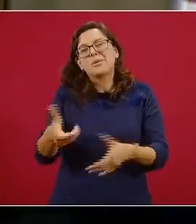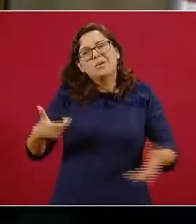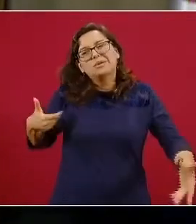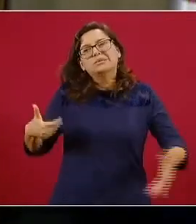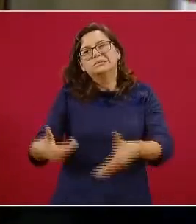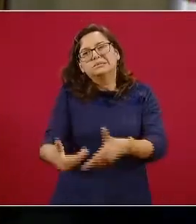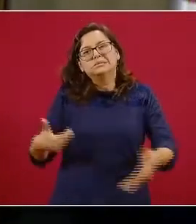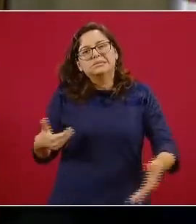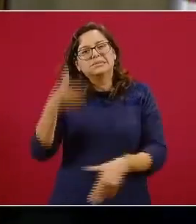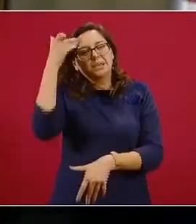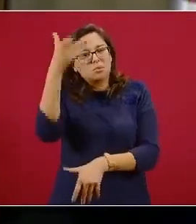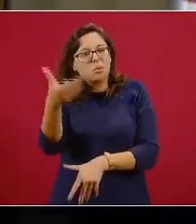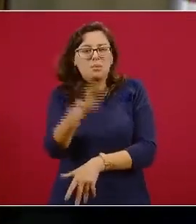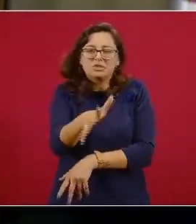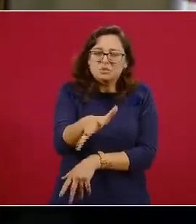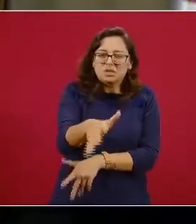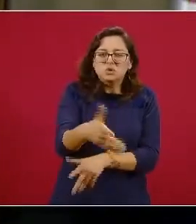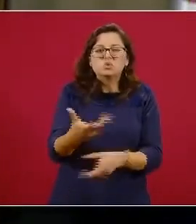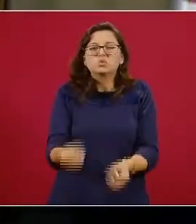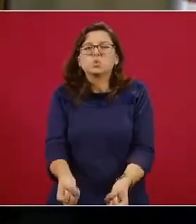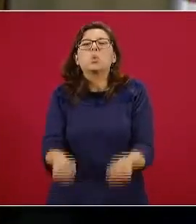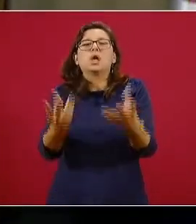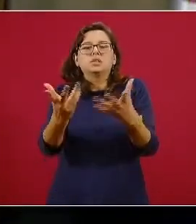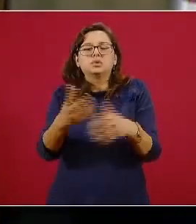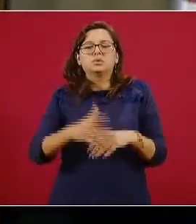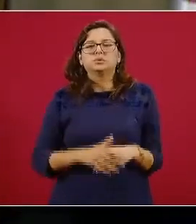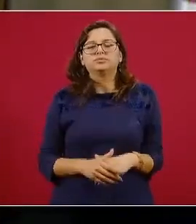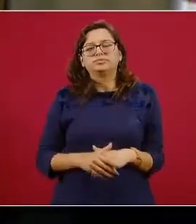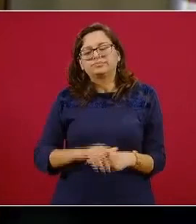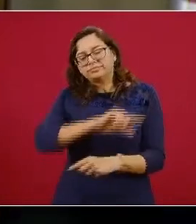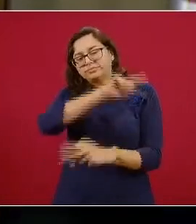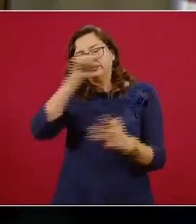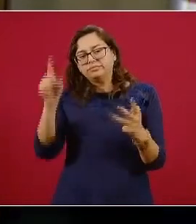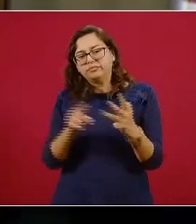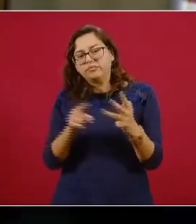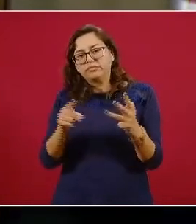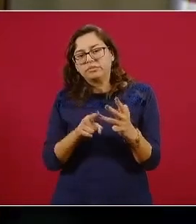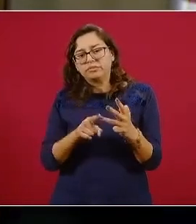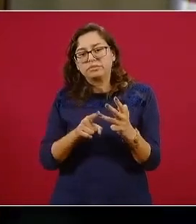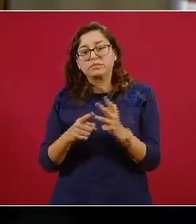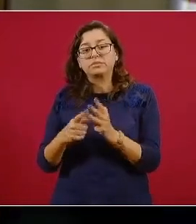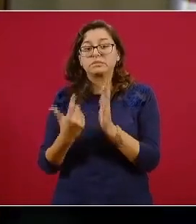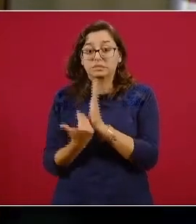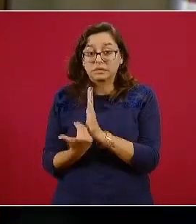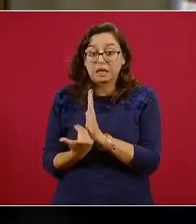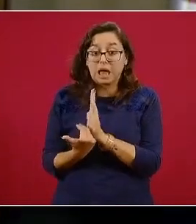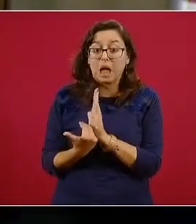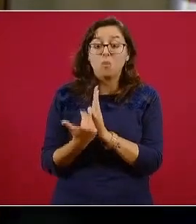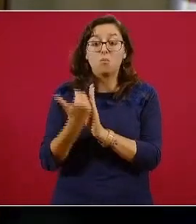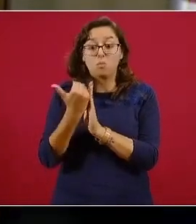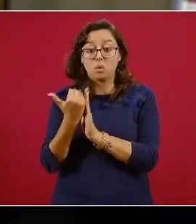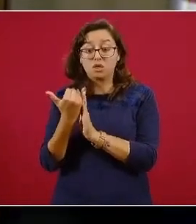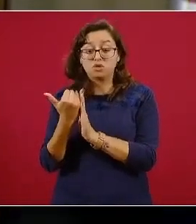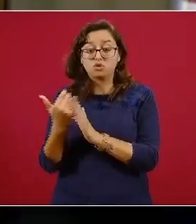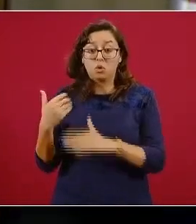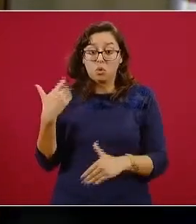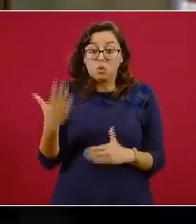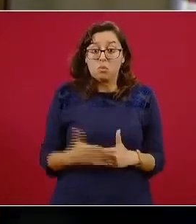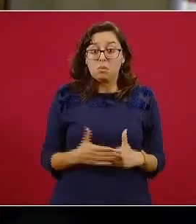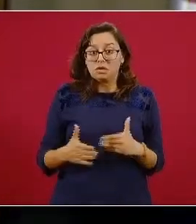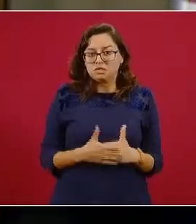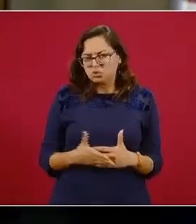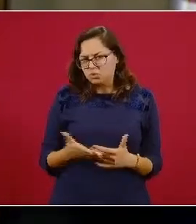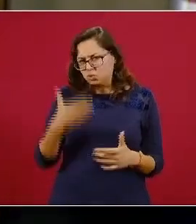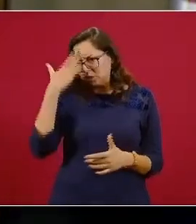tienen una estimación o alguna idea de cuánto puede ser este aumento de embarazos, si hay alguna